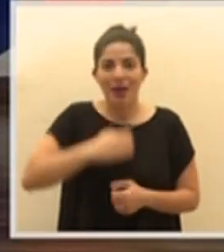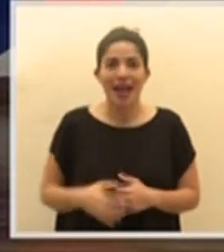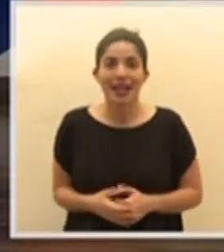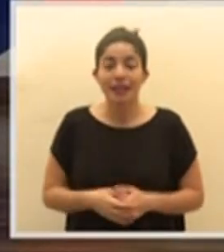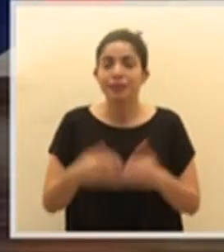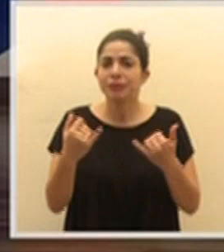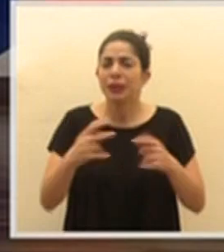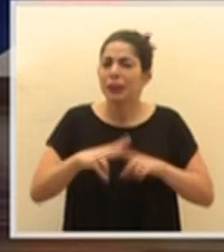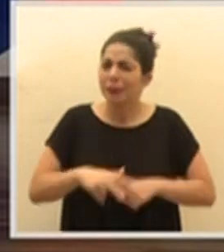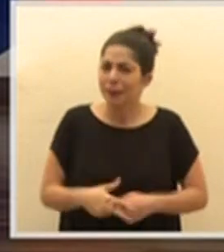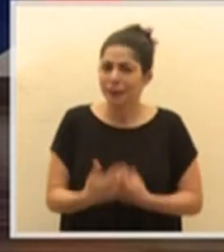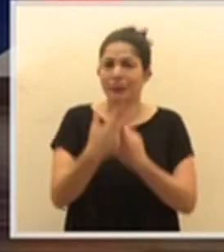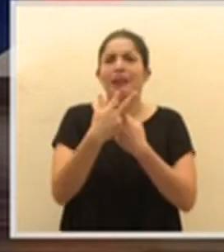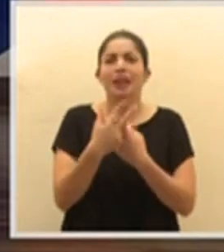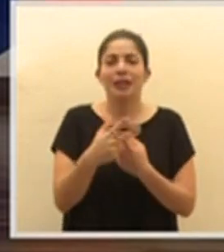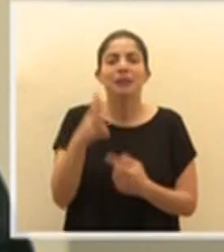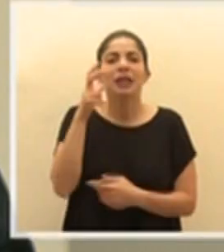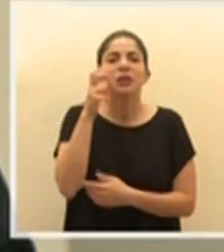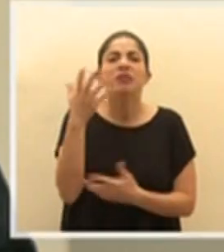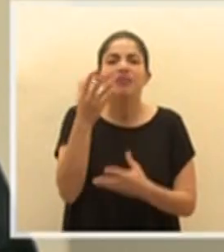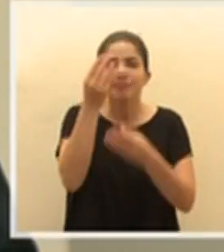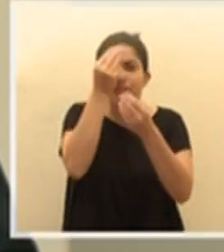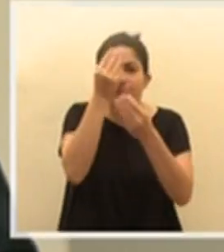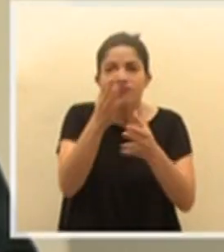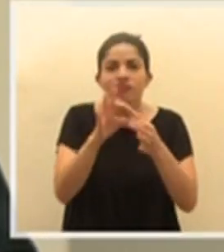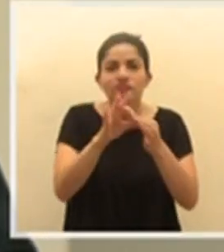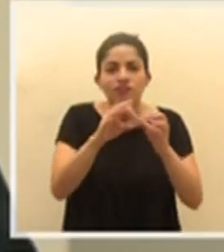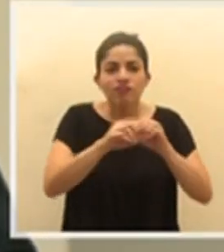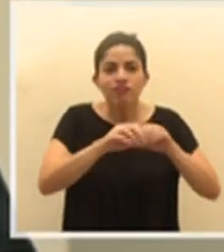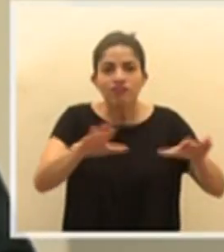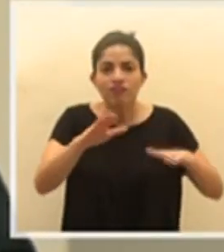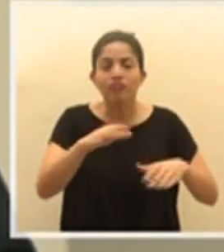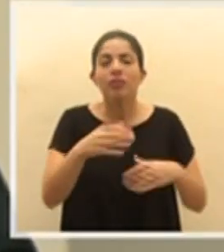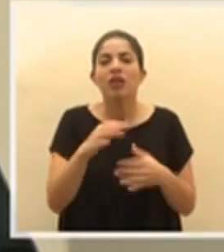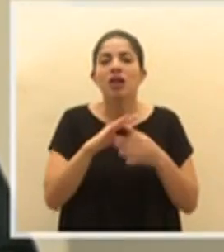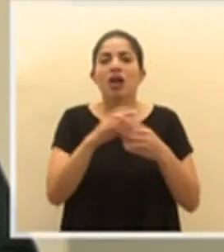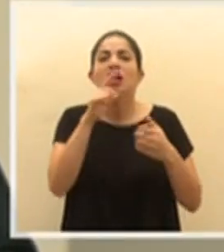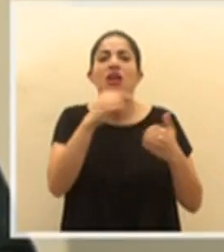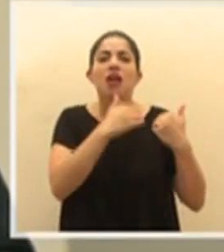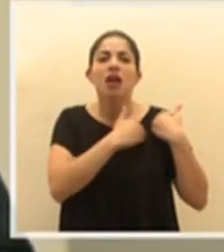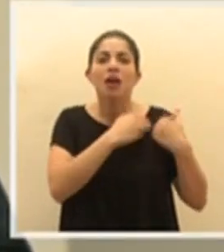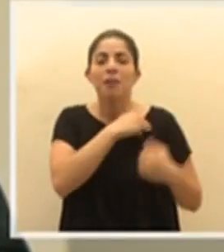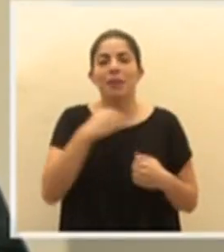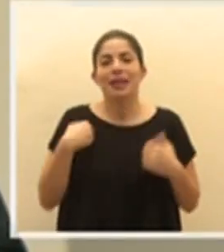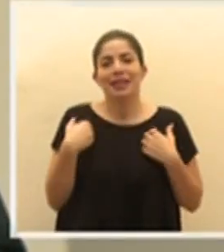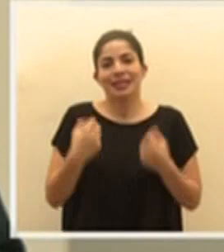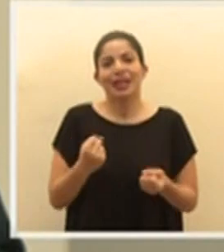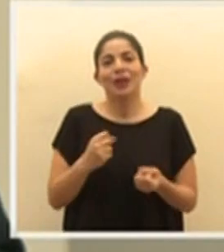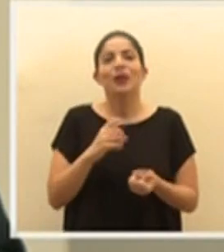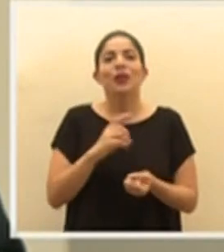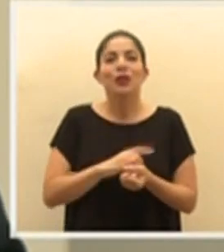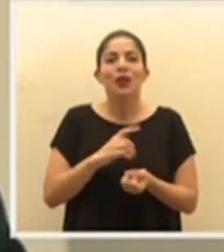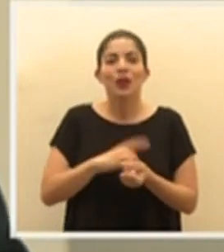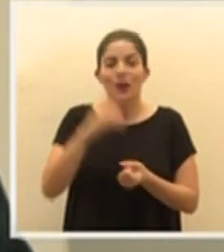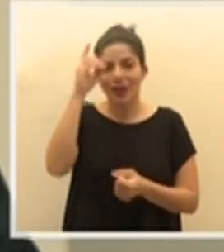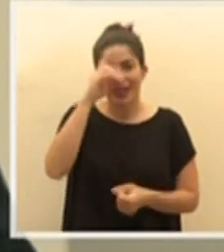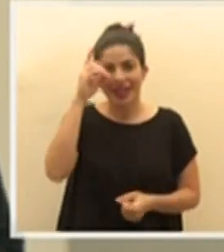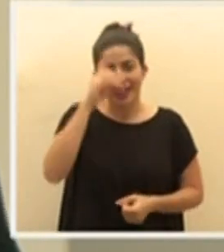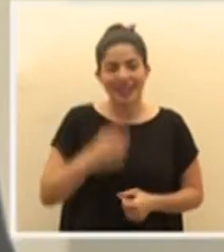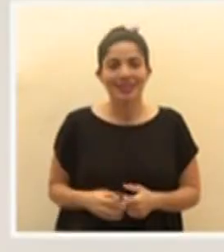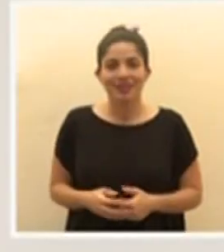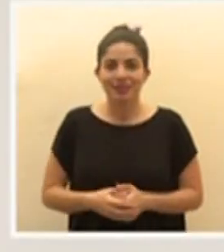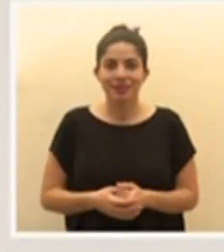De inmediato vamos a escuchar el reporte epidemiológico por parte de nuestro ministro de Salud, el doctor Daniel Salas.